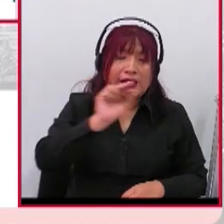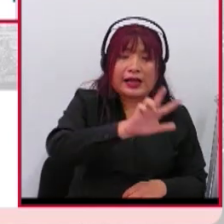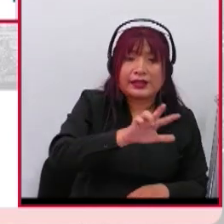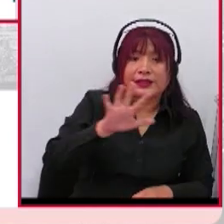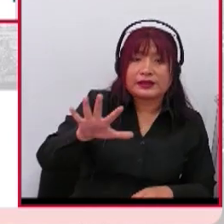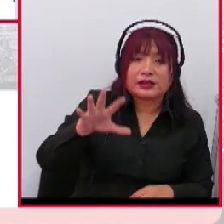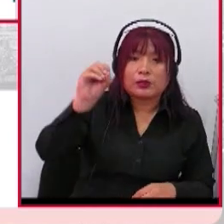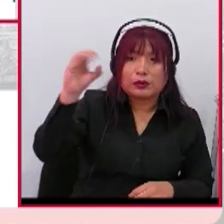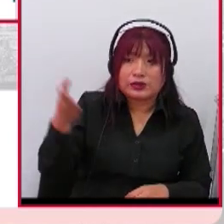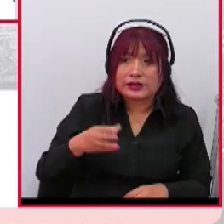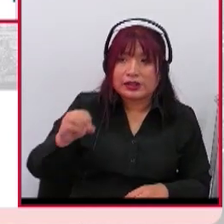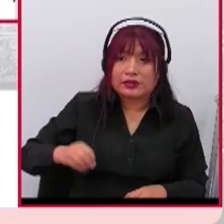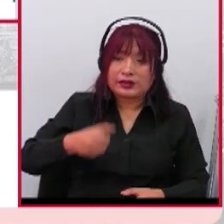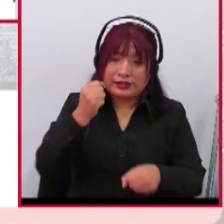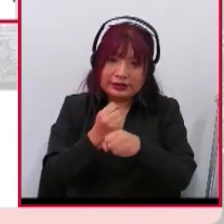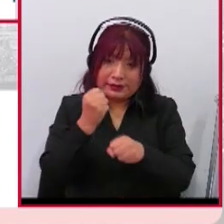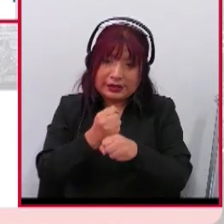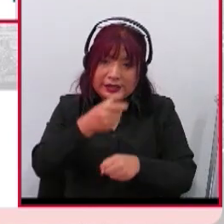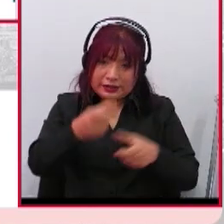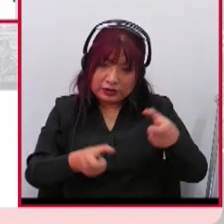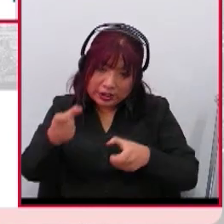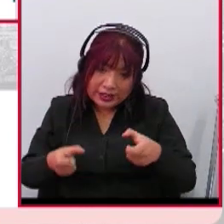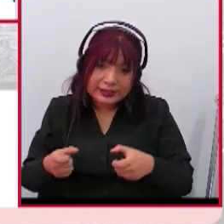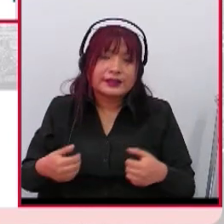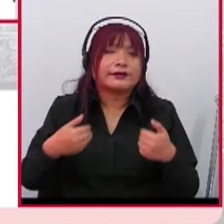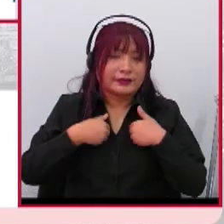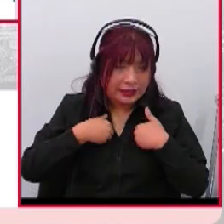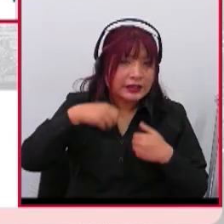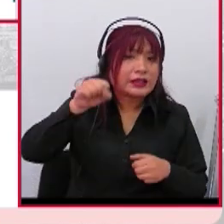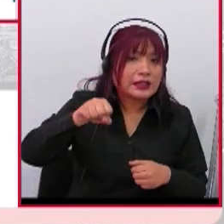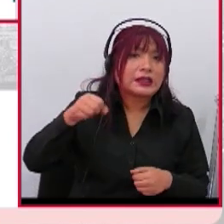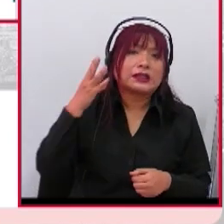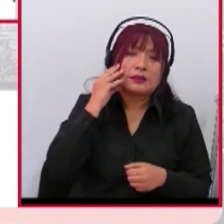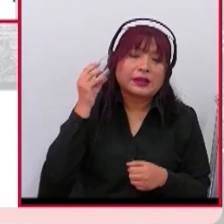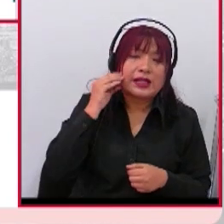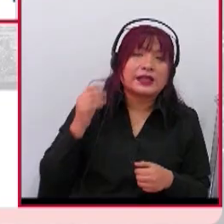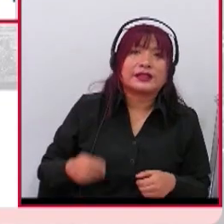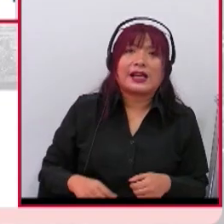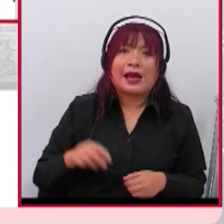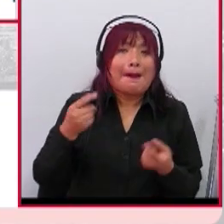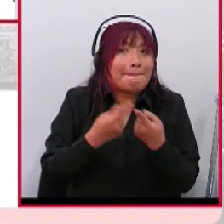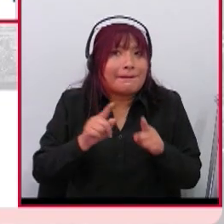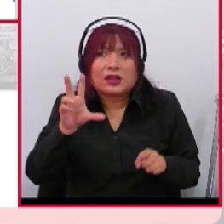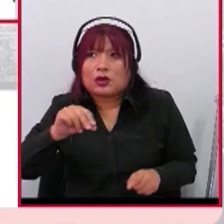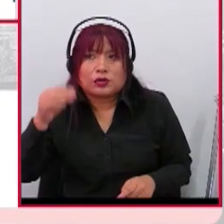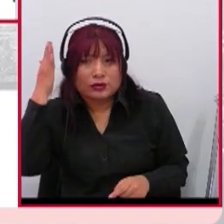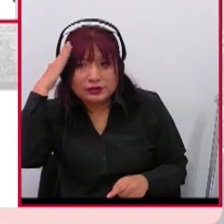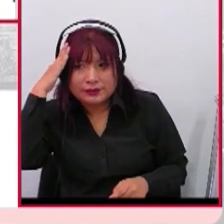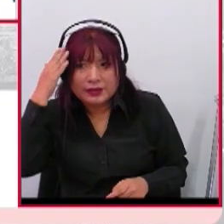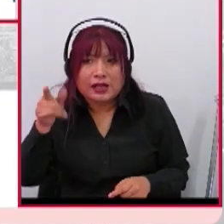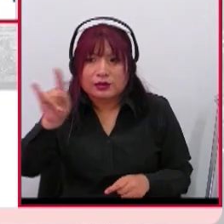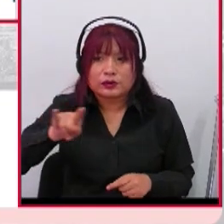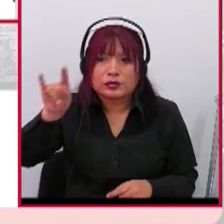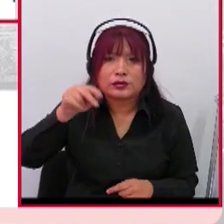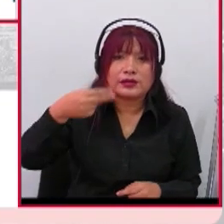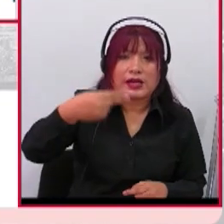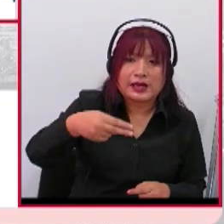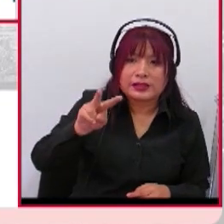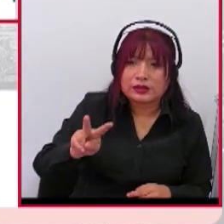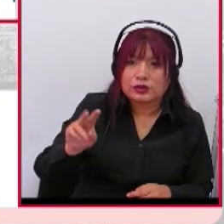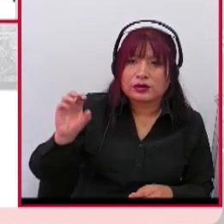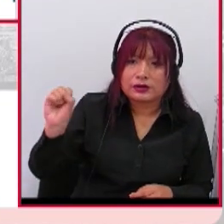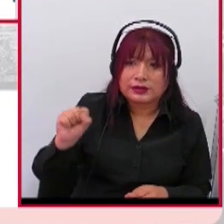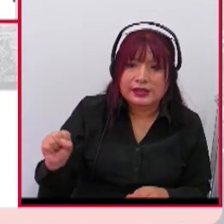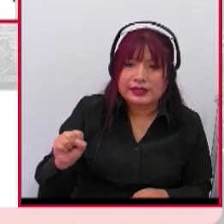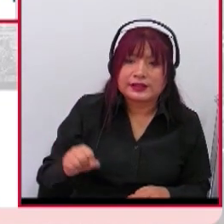experiencia, no tenía la experiencia de deber usar el H2S como gas inerte para la flotación de molibdeno.